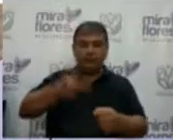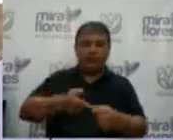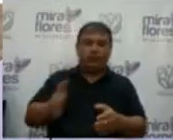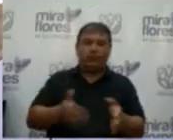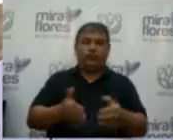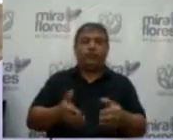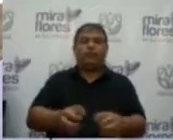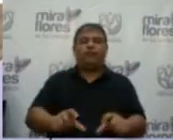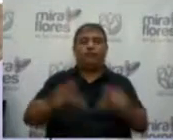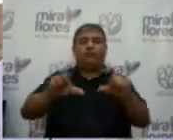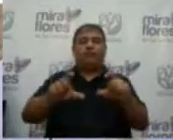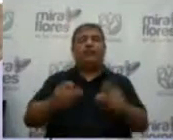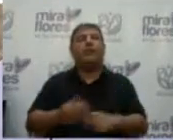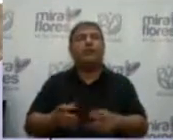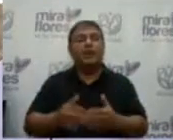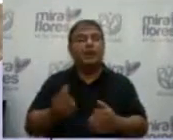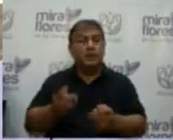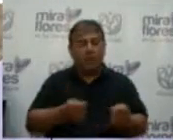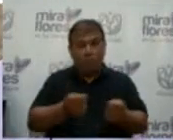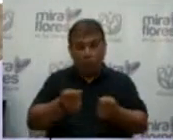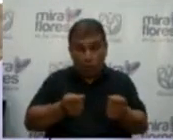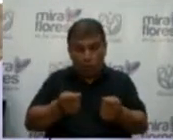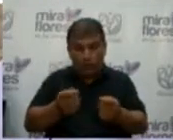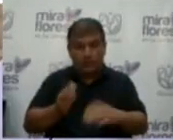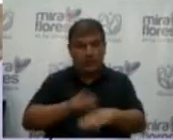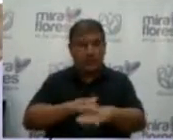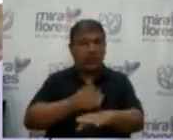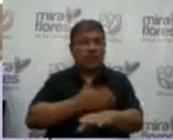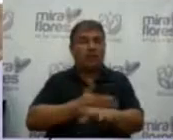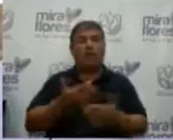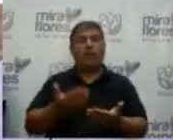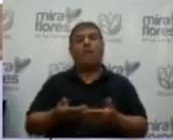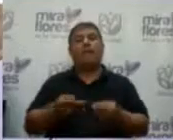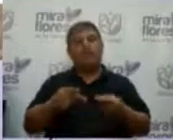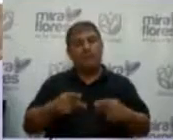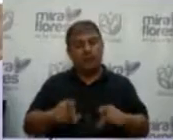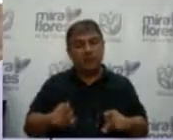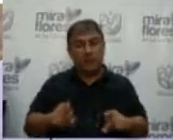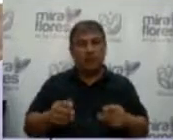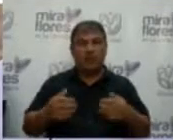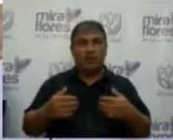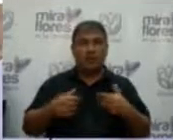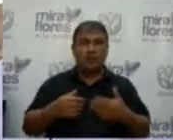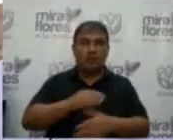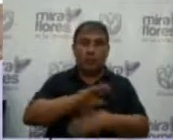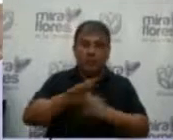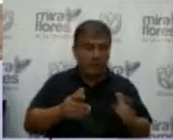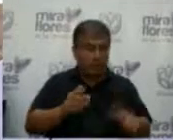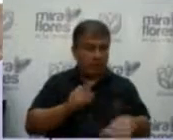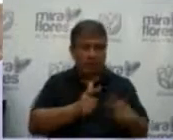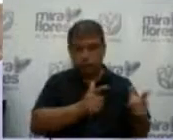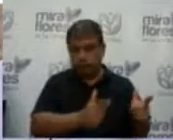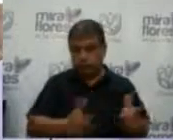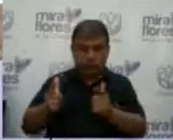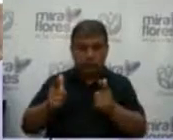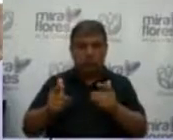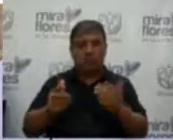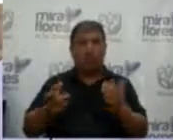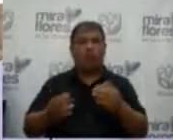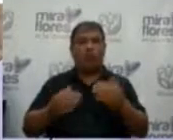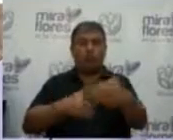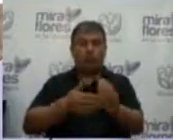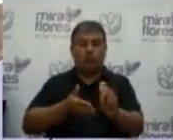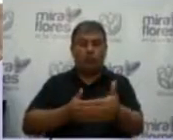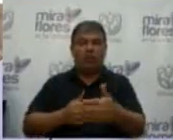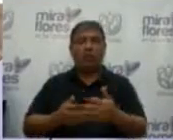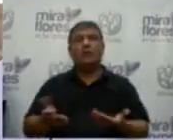estilo. Ese control, esa prevención nos permite tener totalmente al día los contenedores.